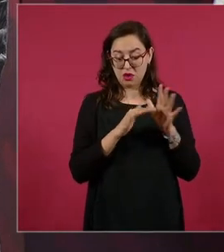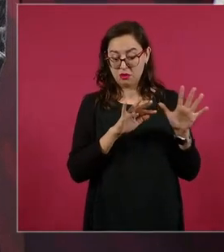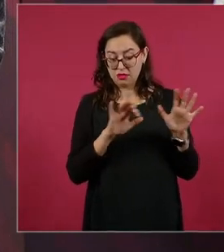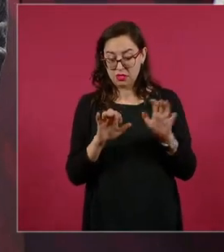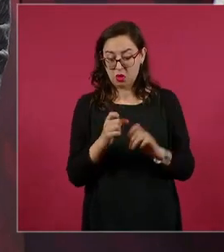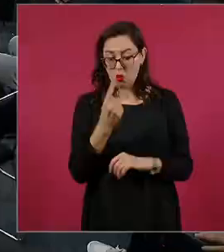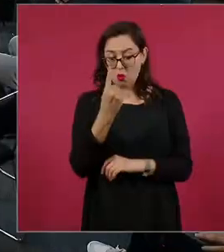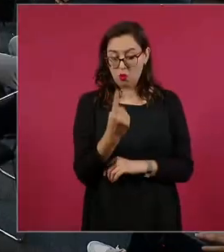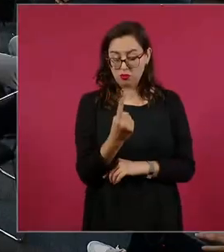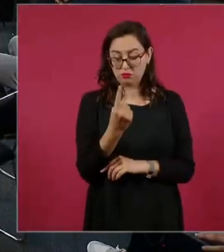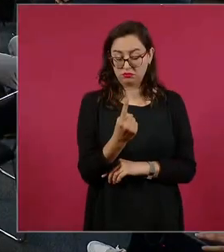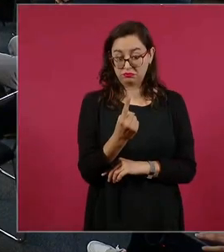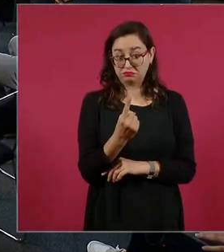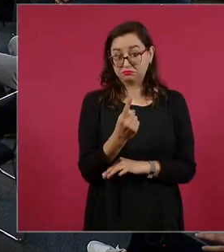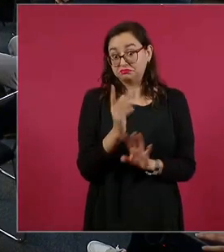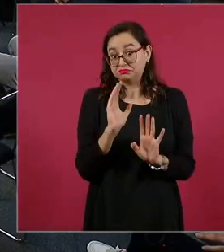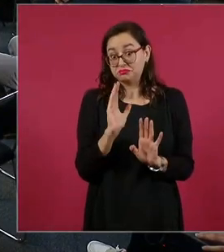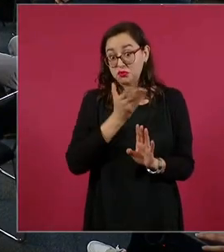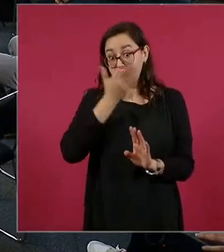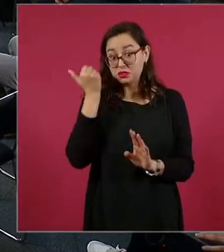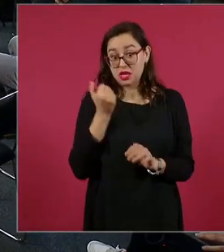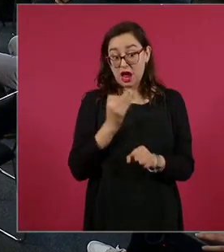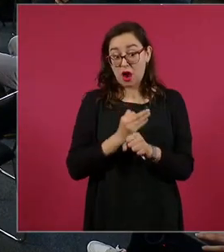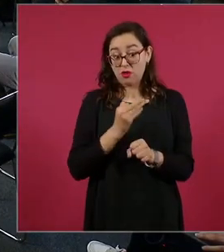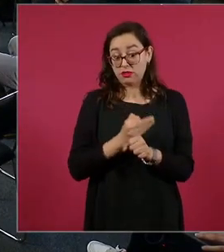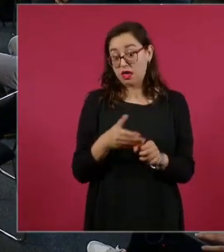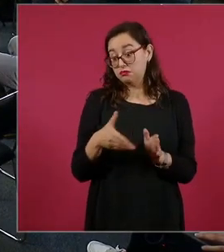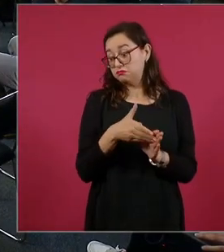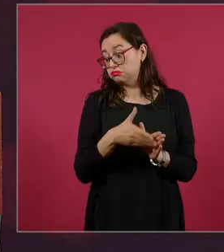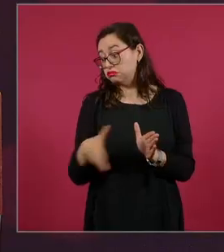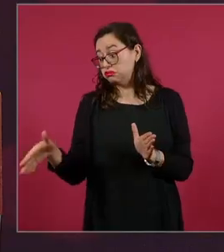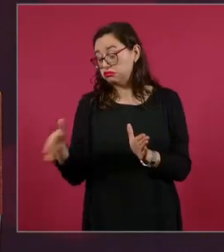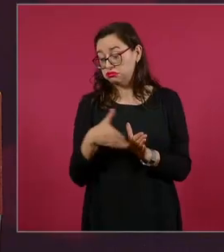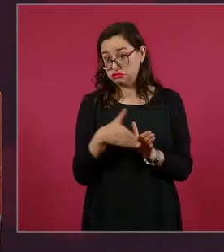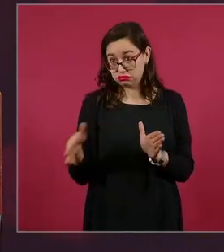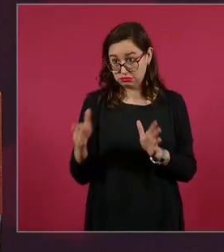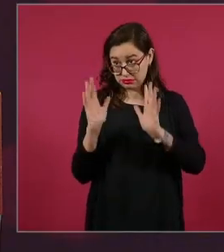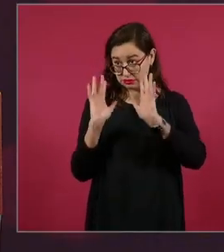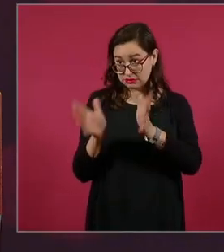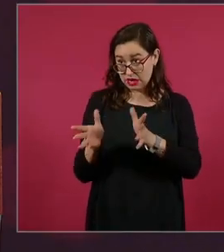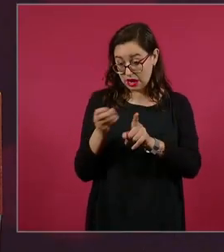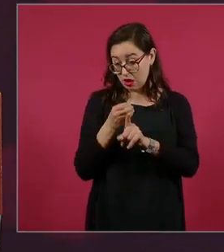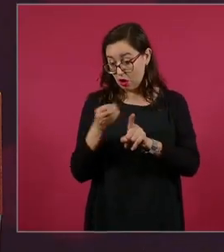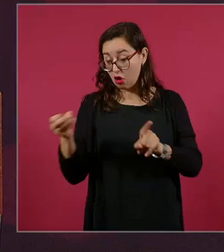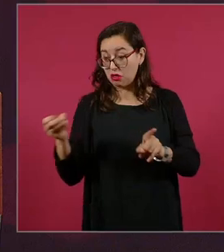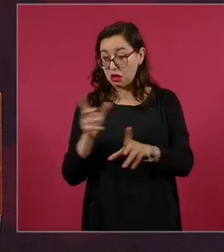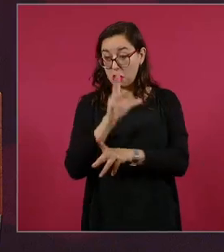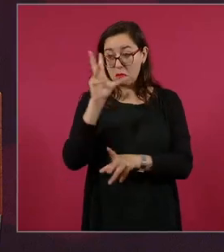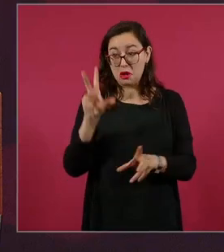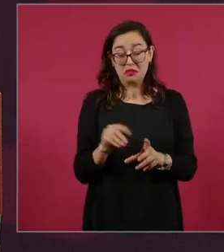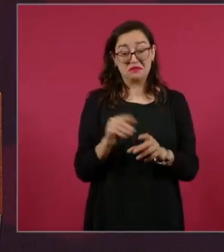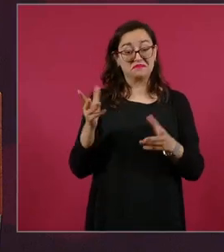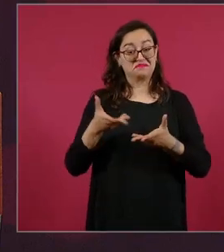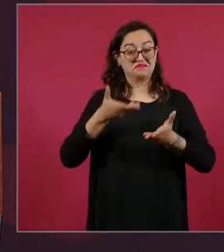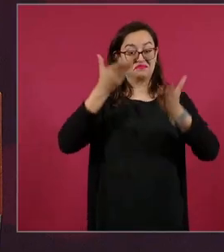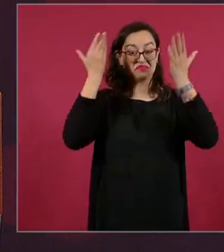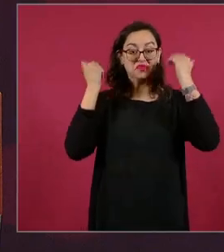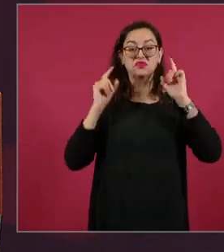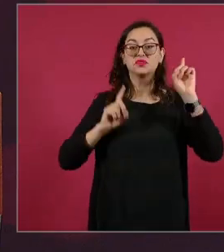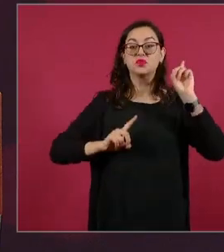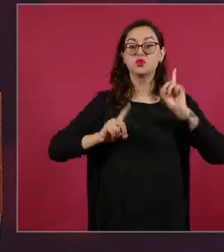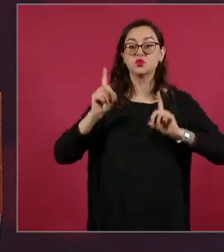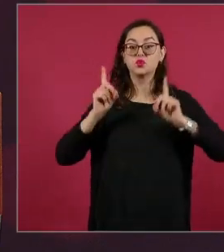a lo mejor ya lo tienen ahora completo pero ahí está la